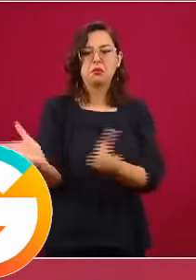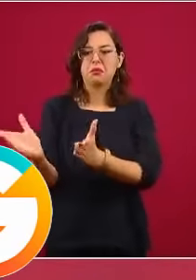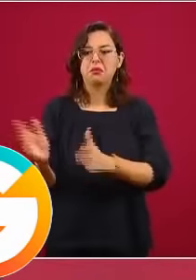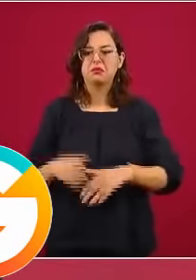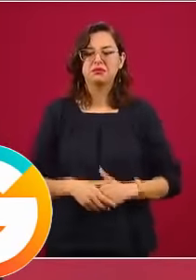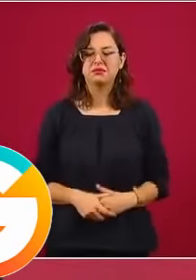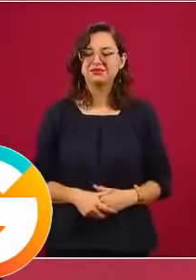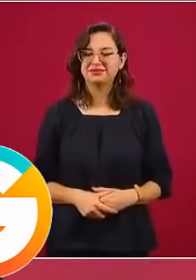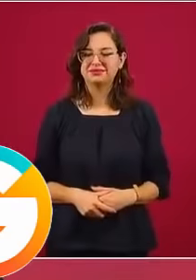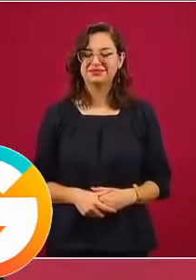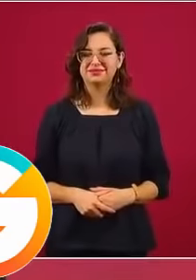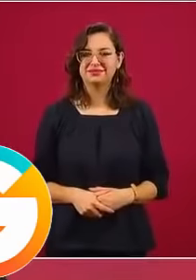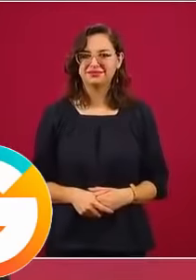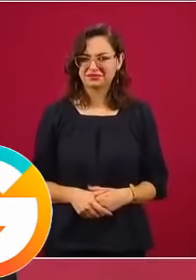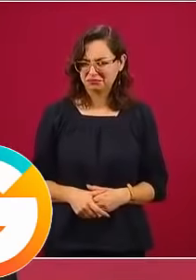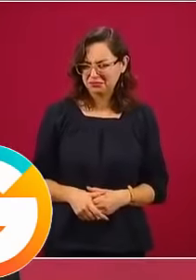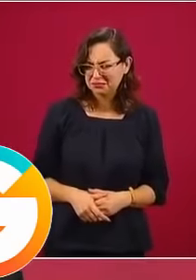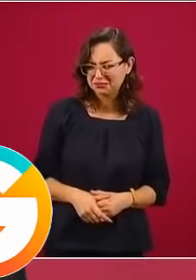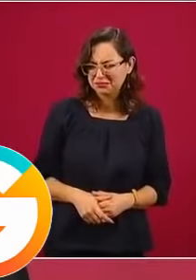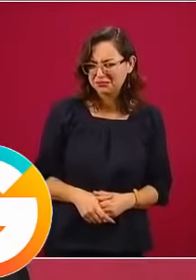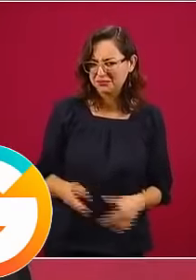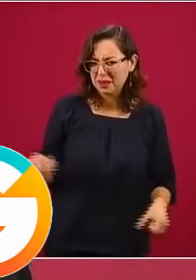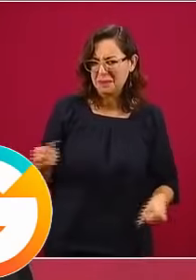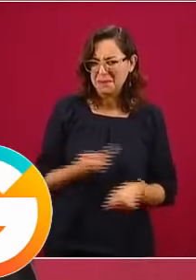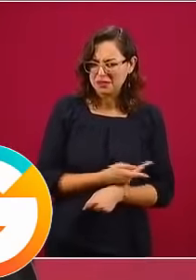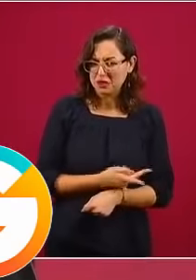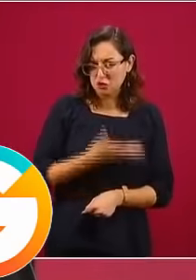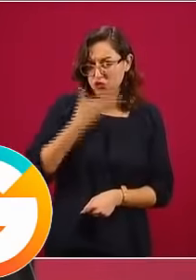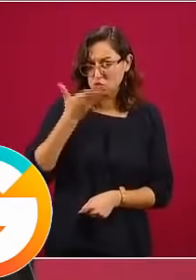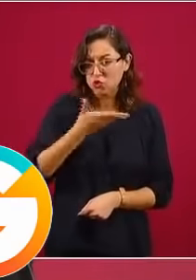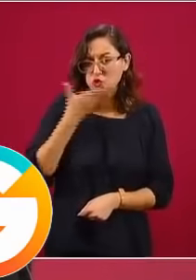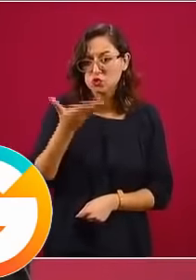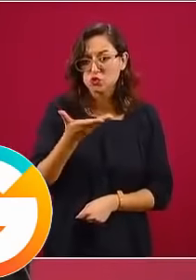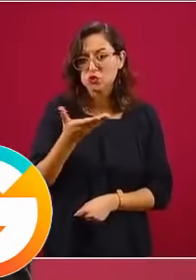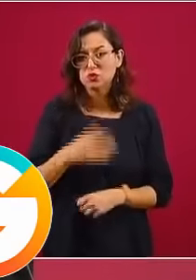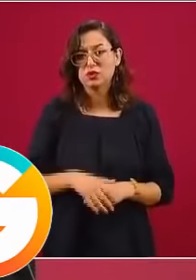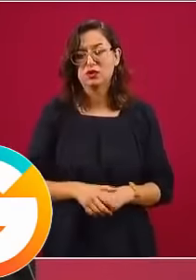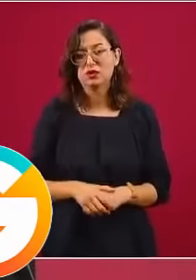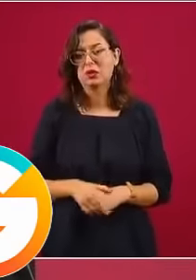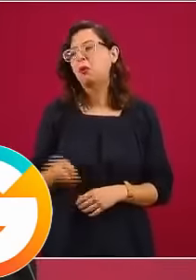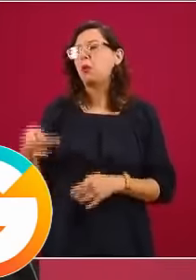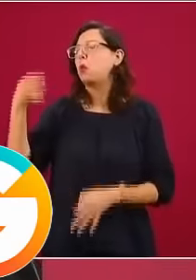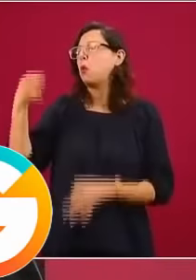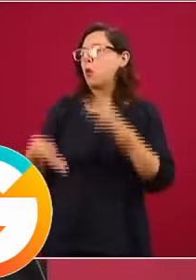Estamos hablando de el fiscal